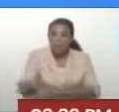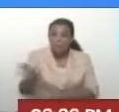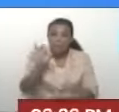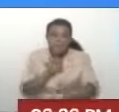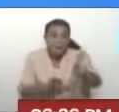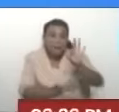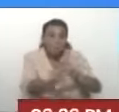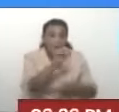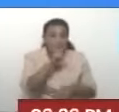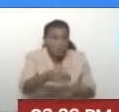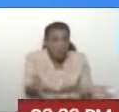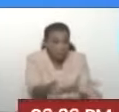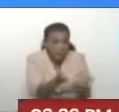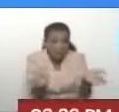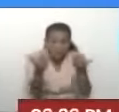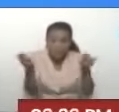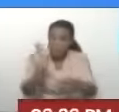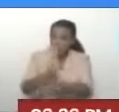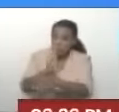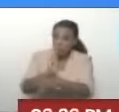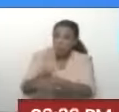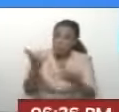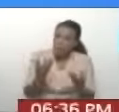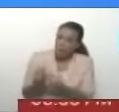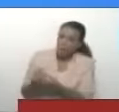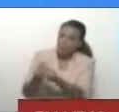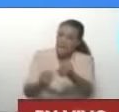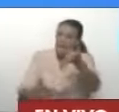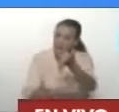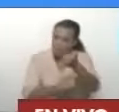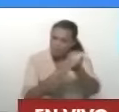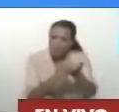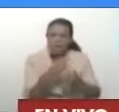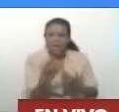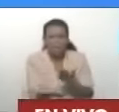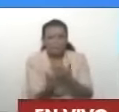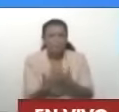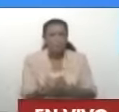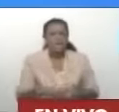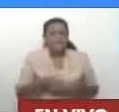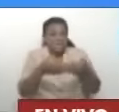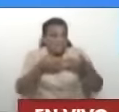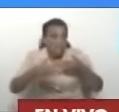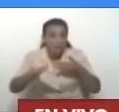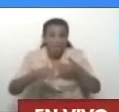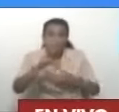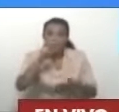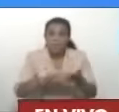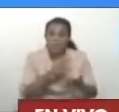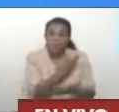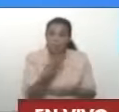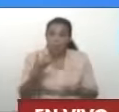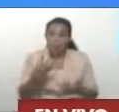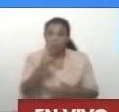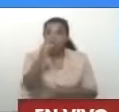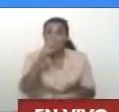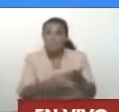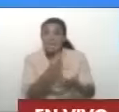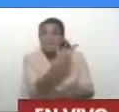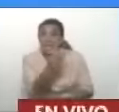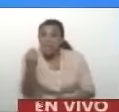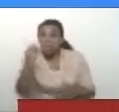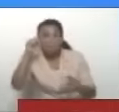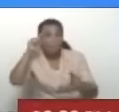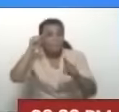juventud, protegerla, apoyarla, acompañarla. De aquí para adelante, 2024-2030, primera